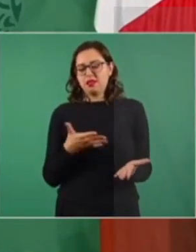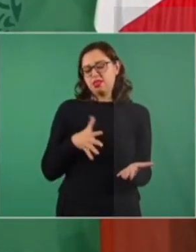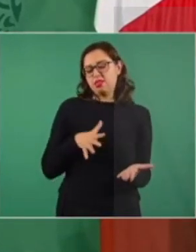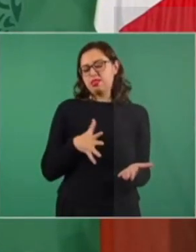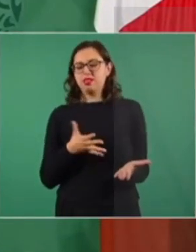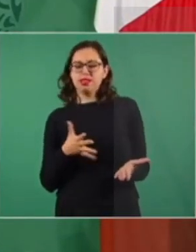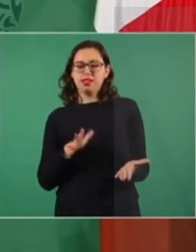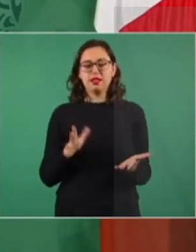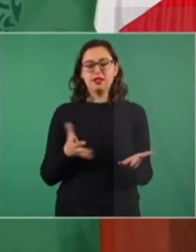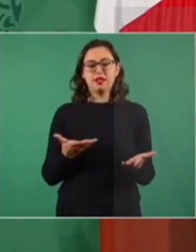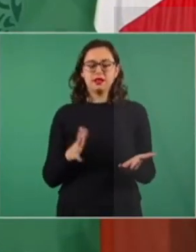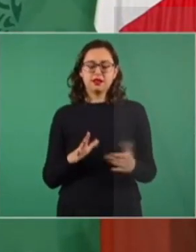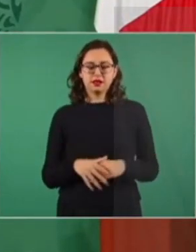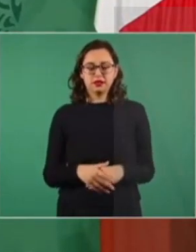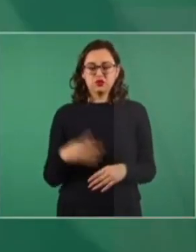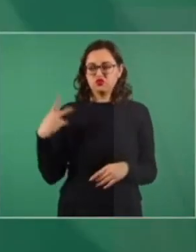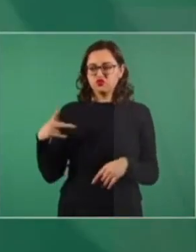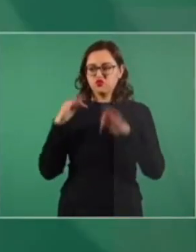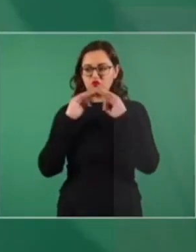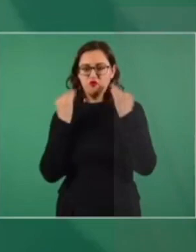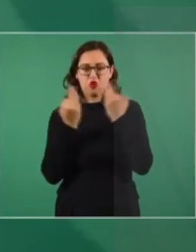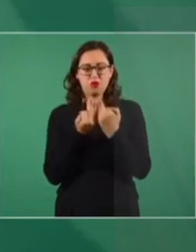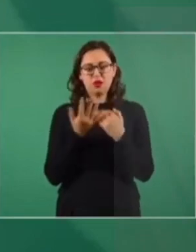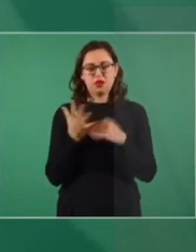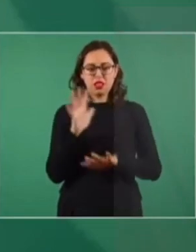a su antojo.